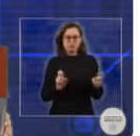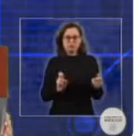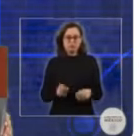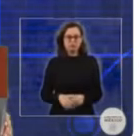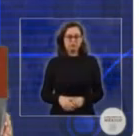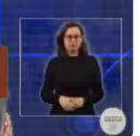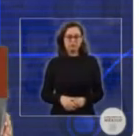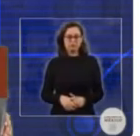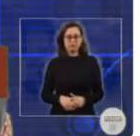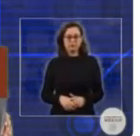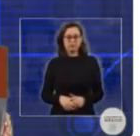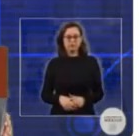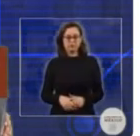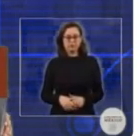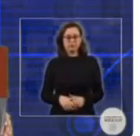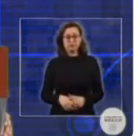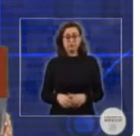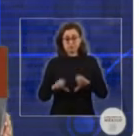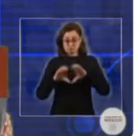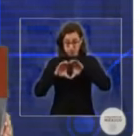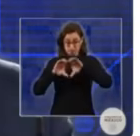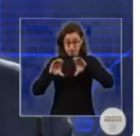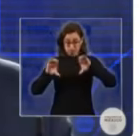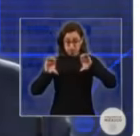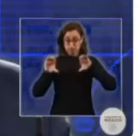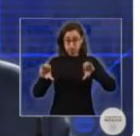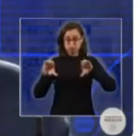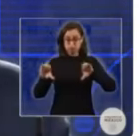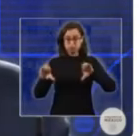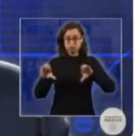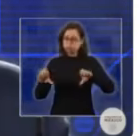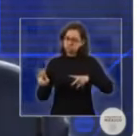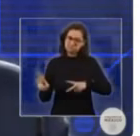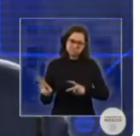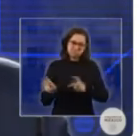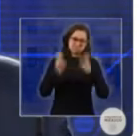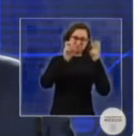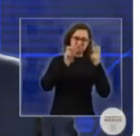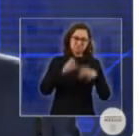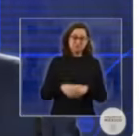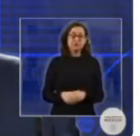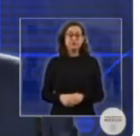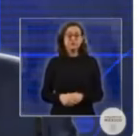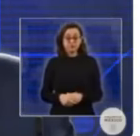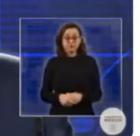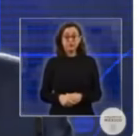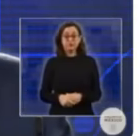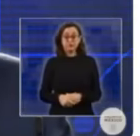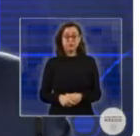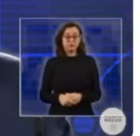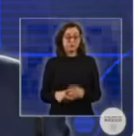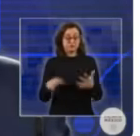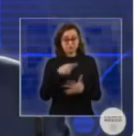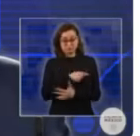principales de alta tensión en la refinería. Bueno,